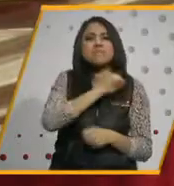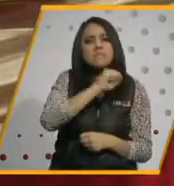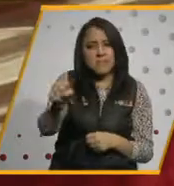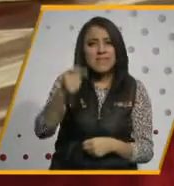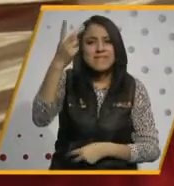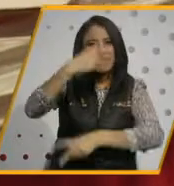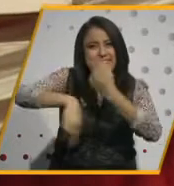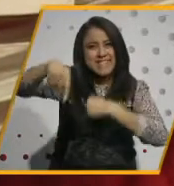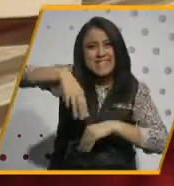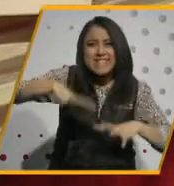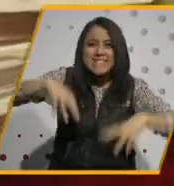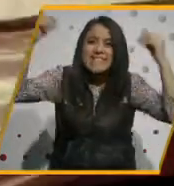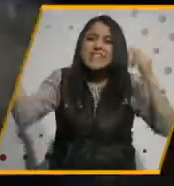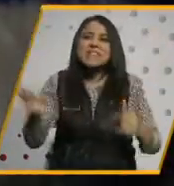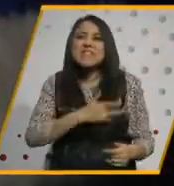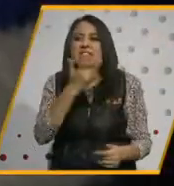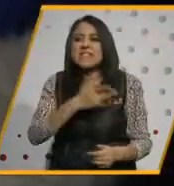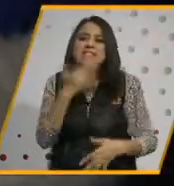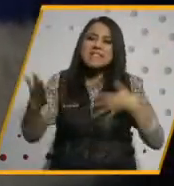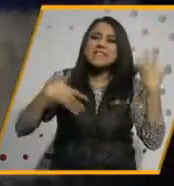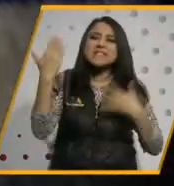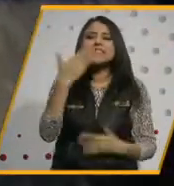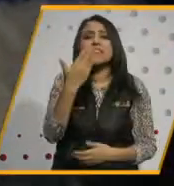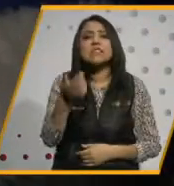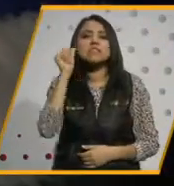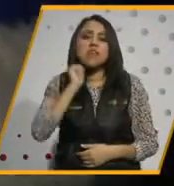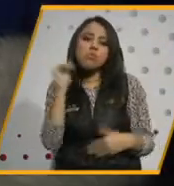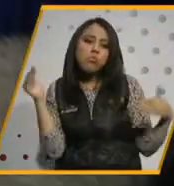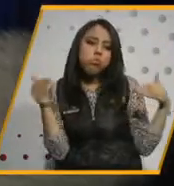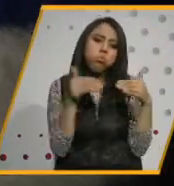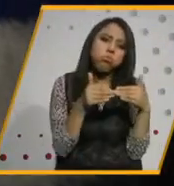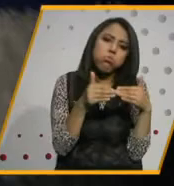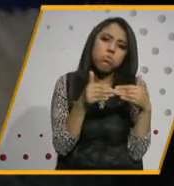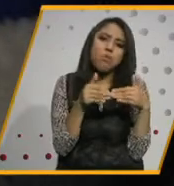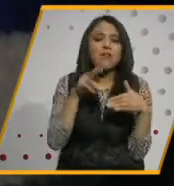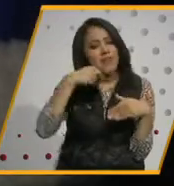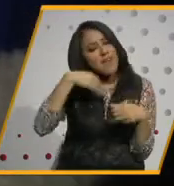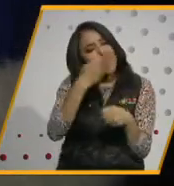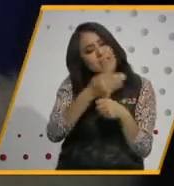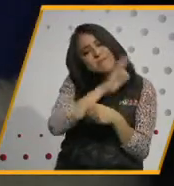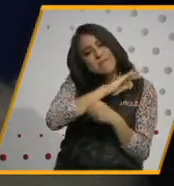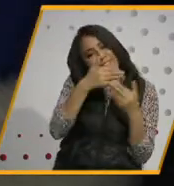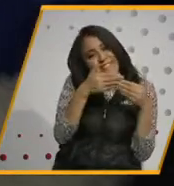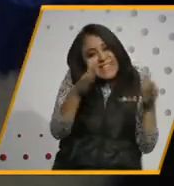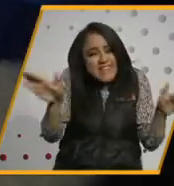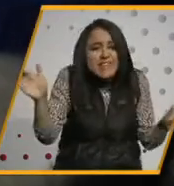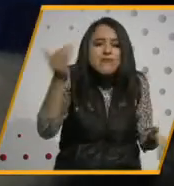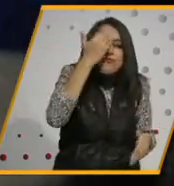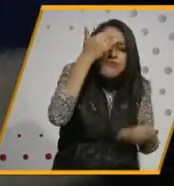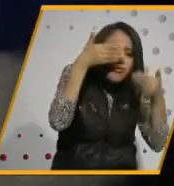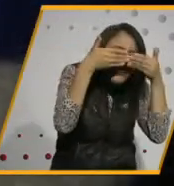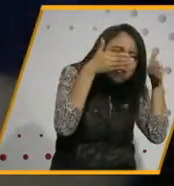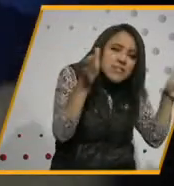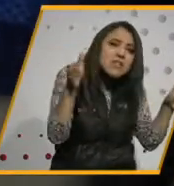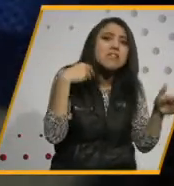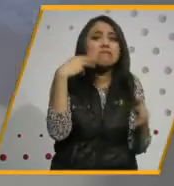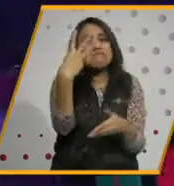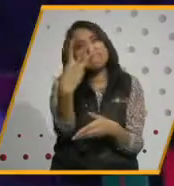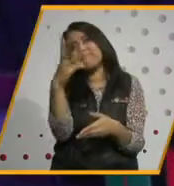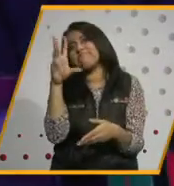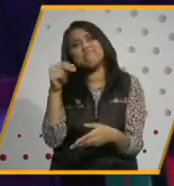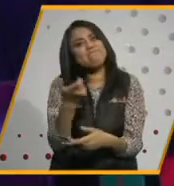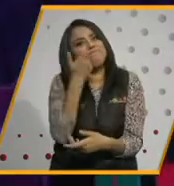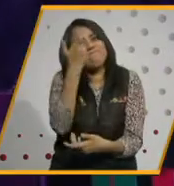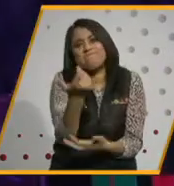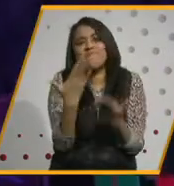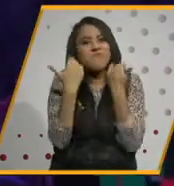ratito, porque siempre estamos encerrados. Pues porque a veces ya no alcanza y luego con tres menos. Fue